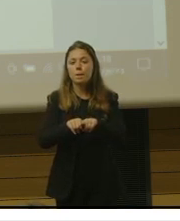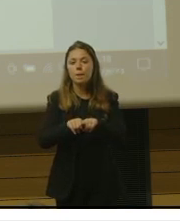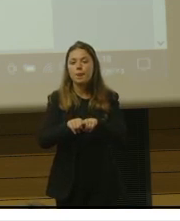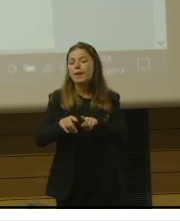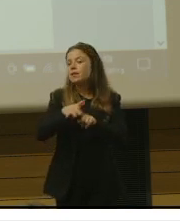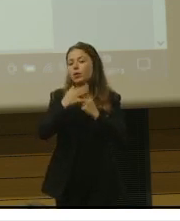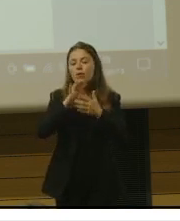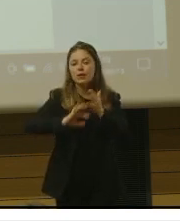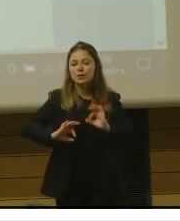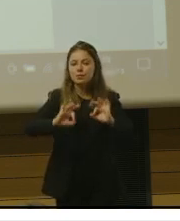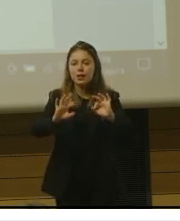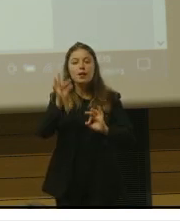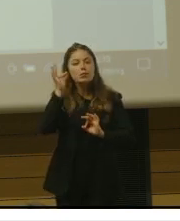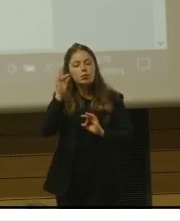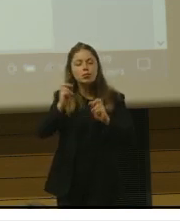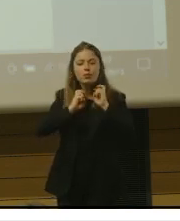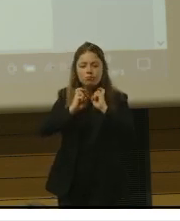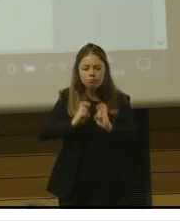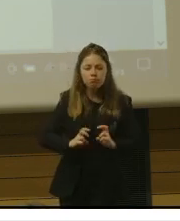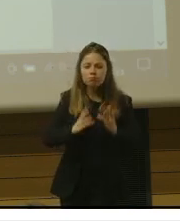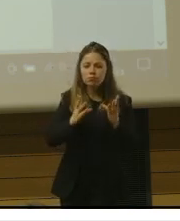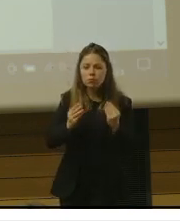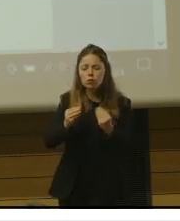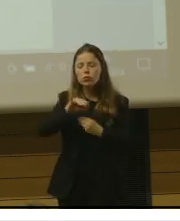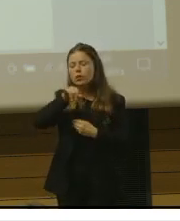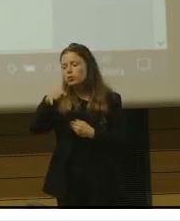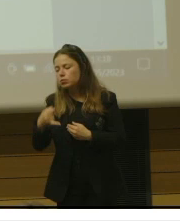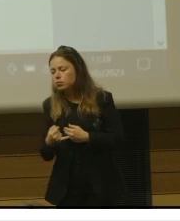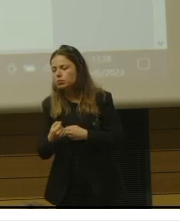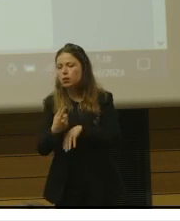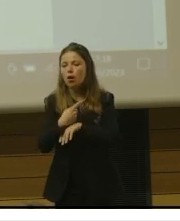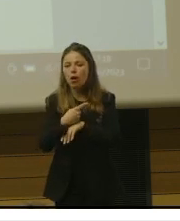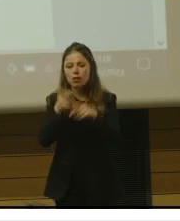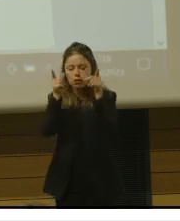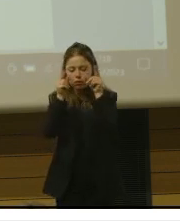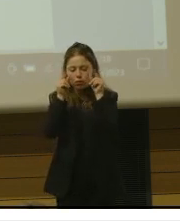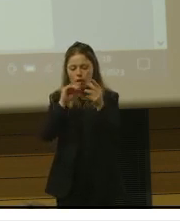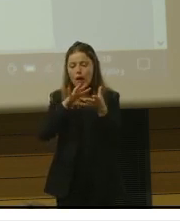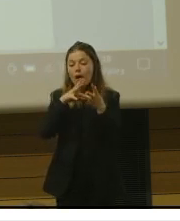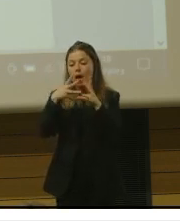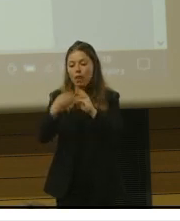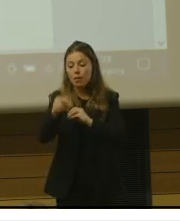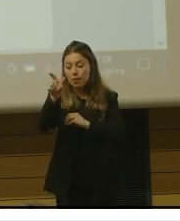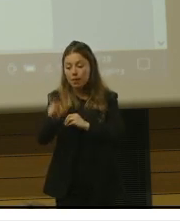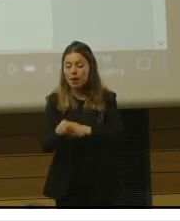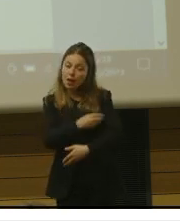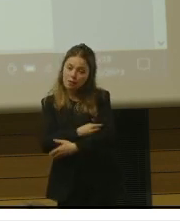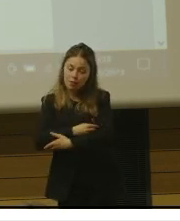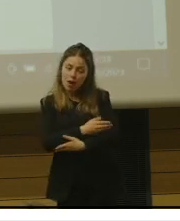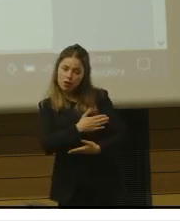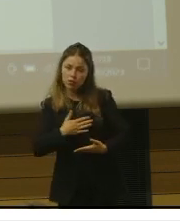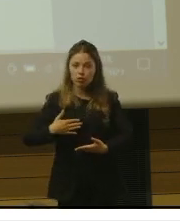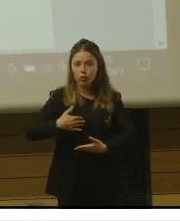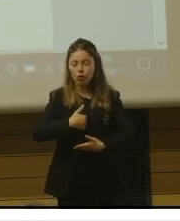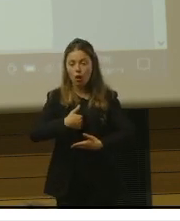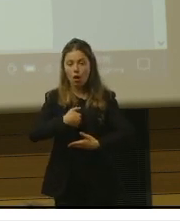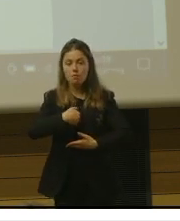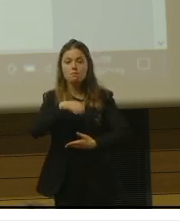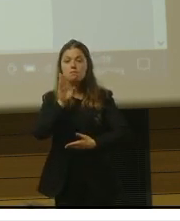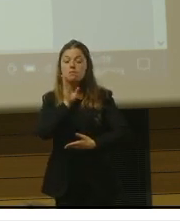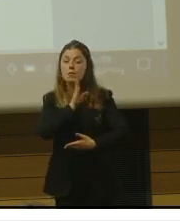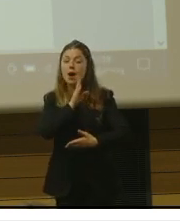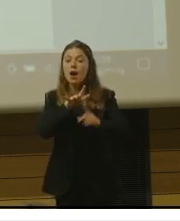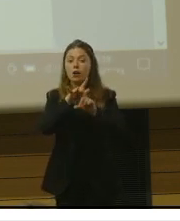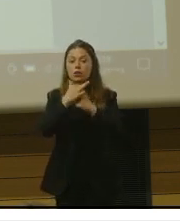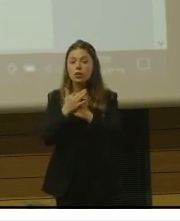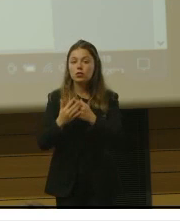para que una mujer que esté muy estresada, cansada, con pocas horas de sueño, que se tiene que adaptar pues, a un nuevo rol materno, un